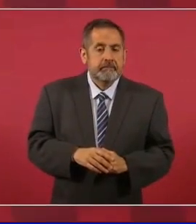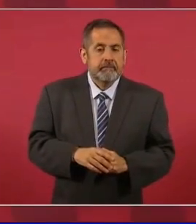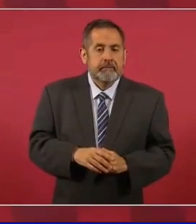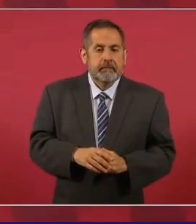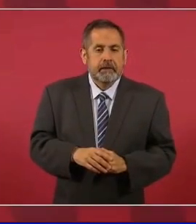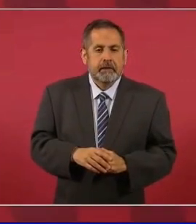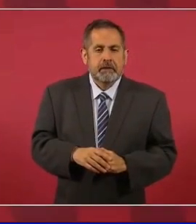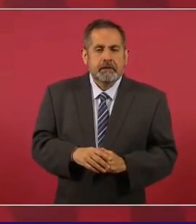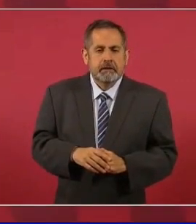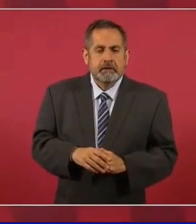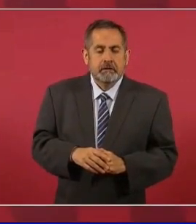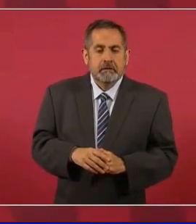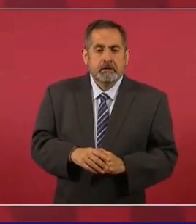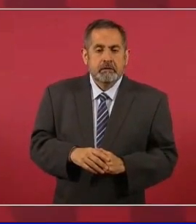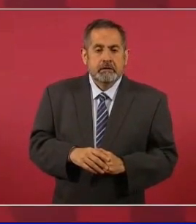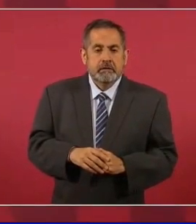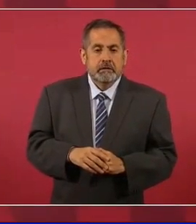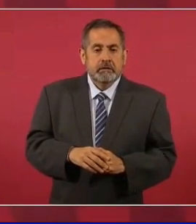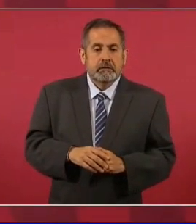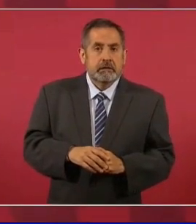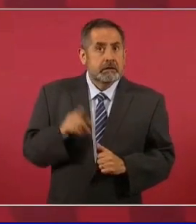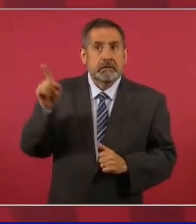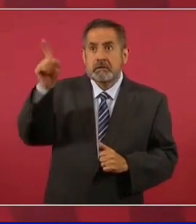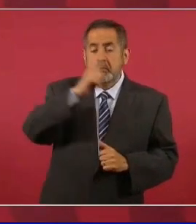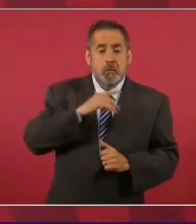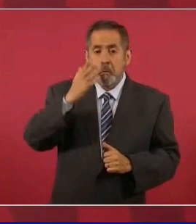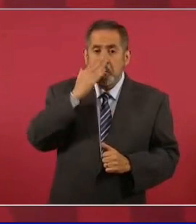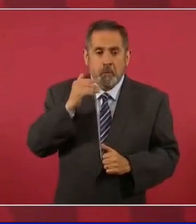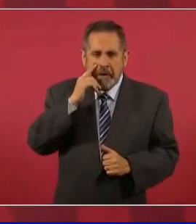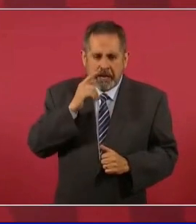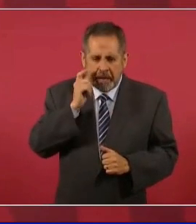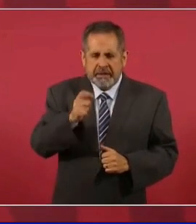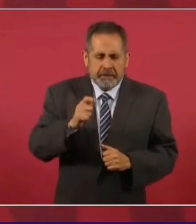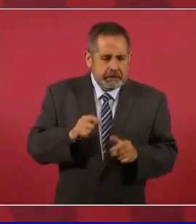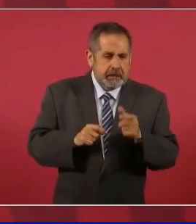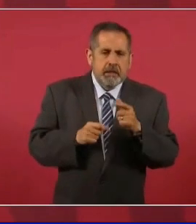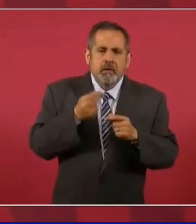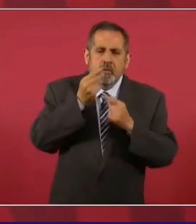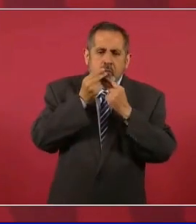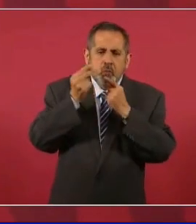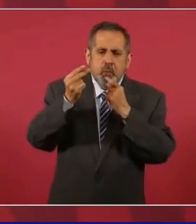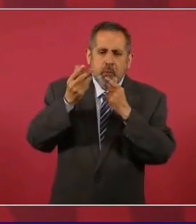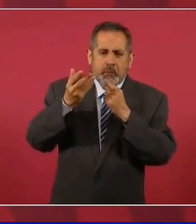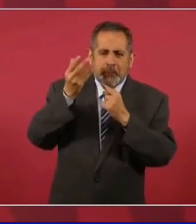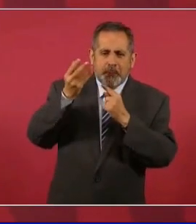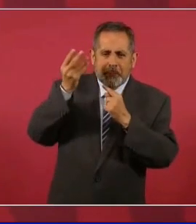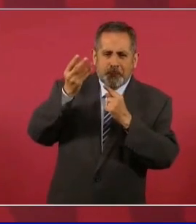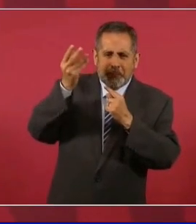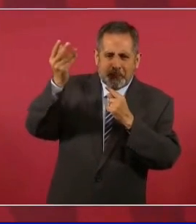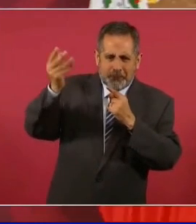a ser un análisis de las sustancias de un vapeador